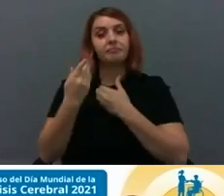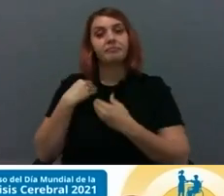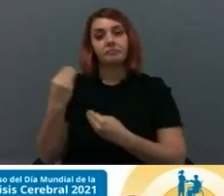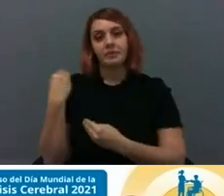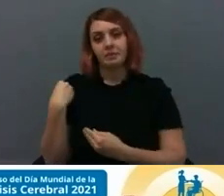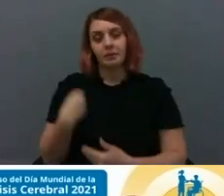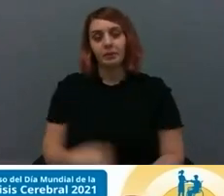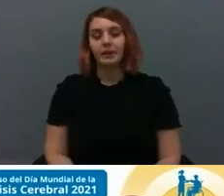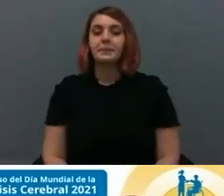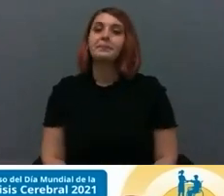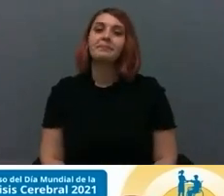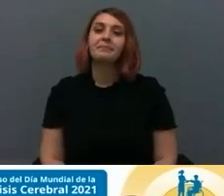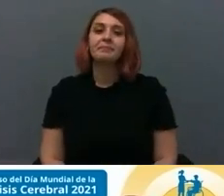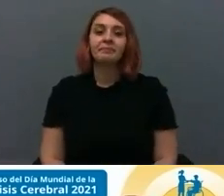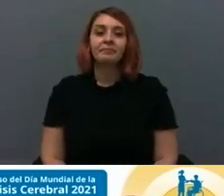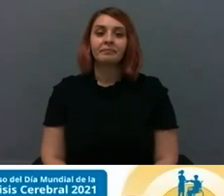seminario.